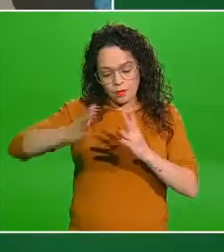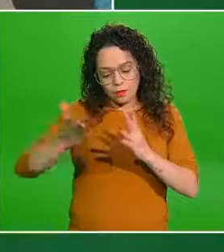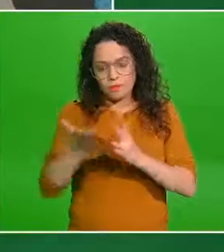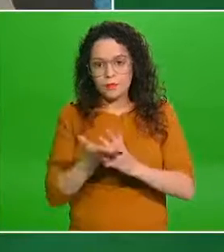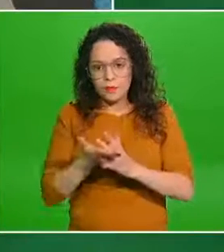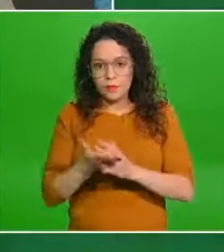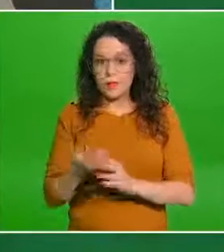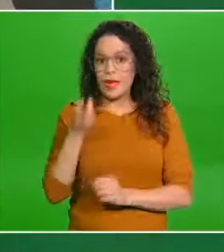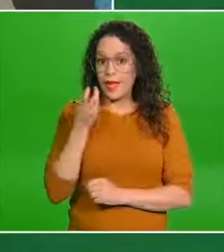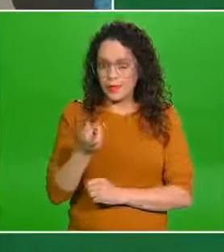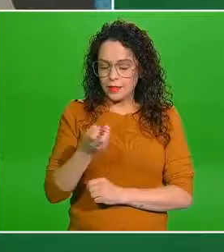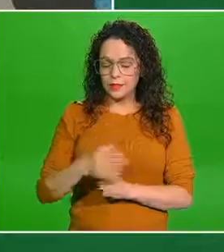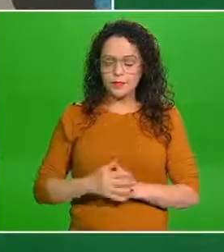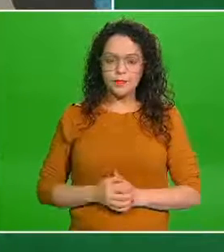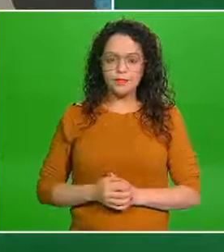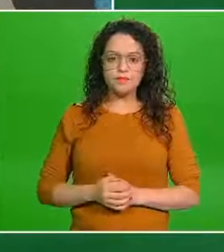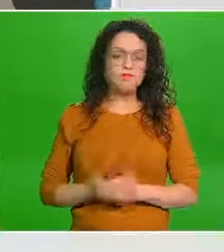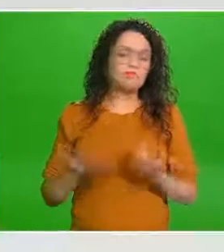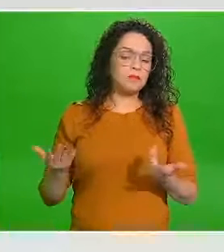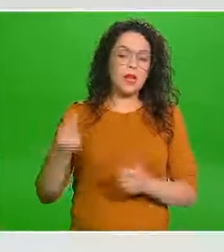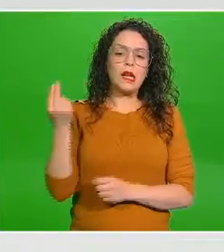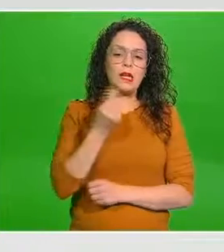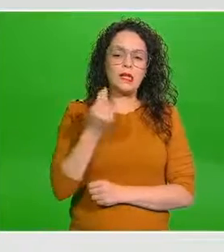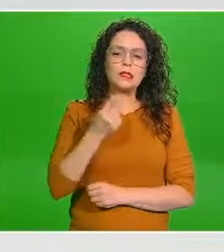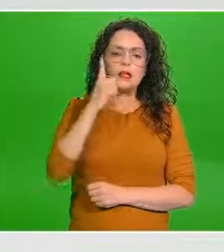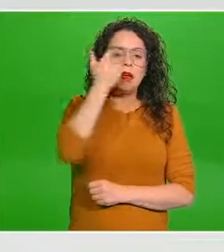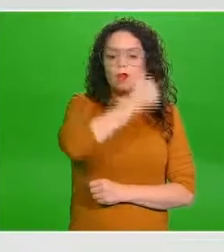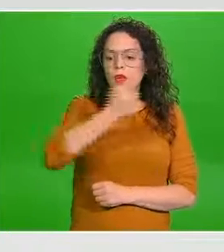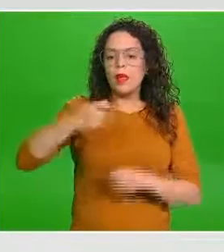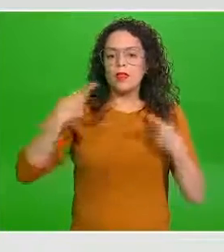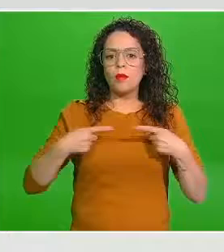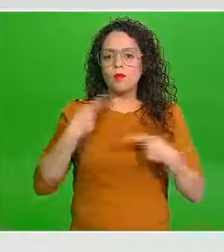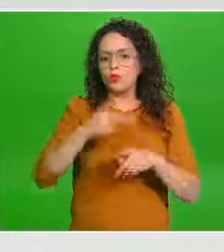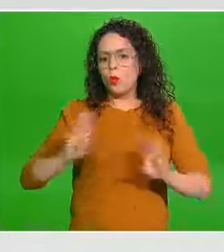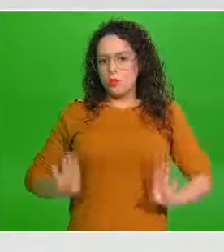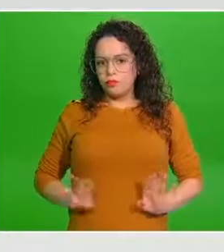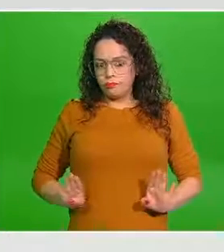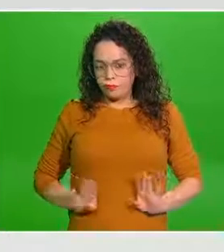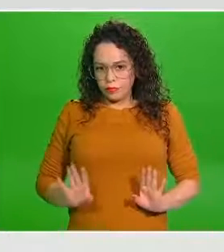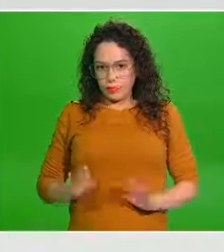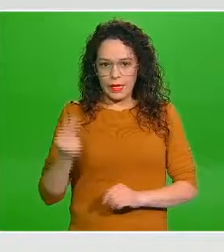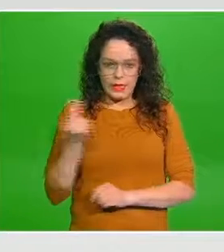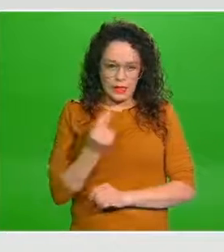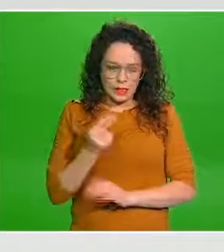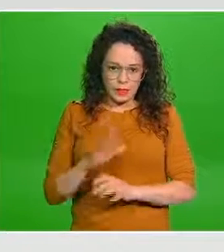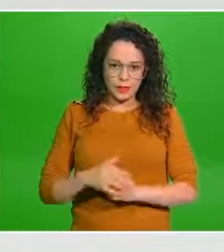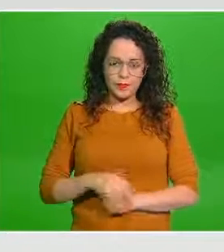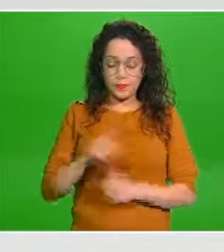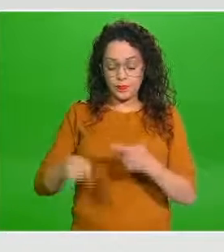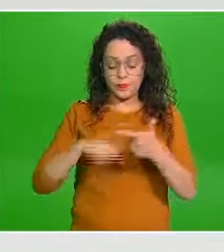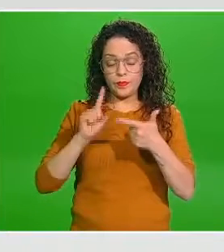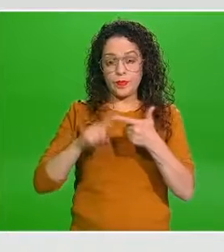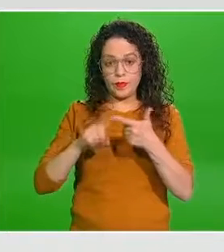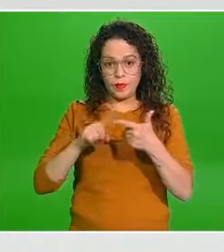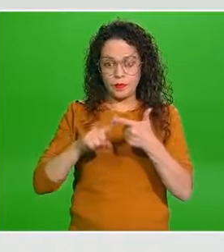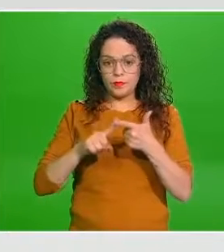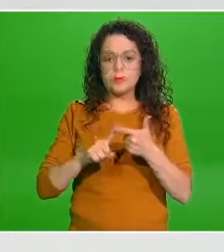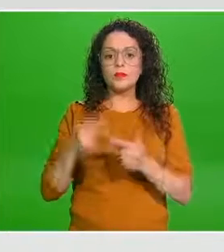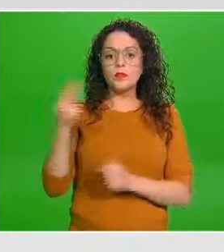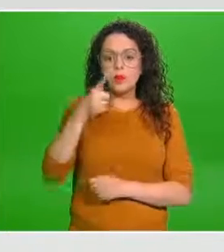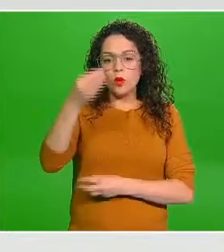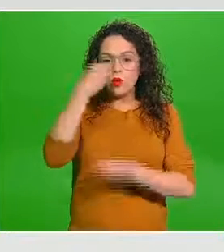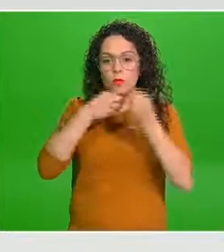ser consideradas en el requerimiento de cada persona. Número 7, prepara tus alimentos al